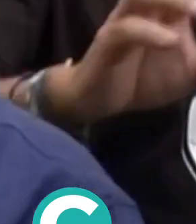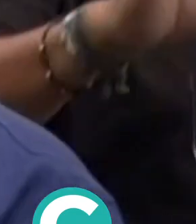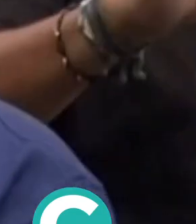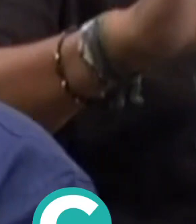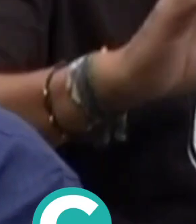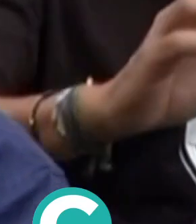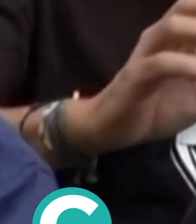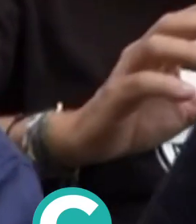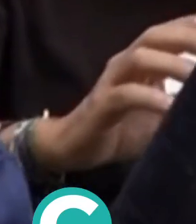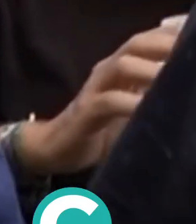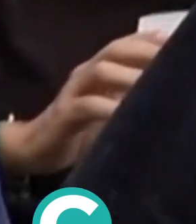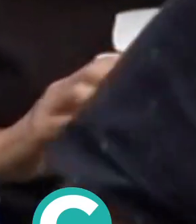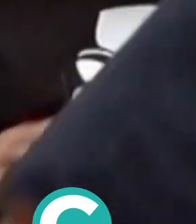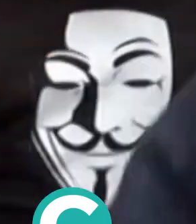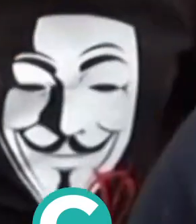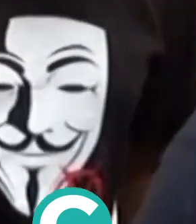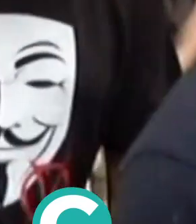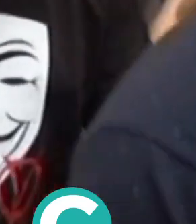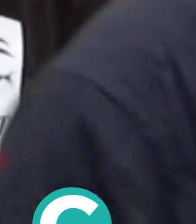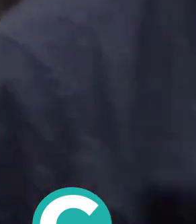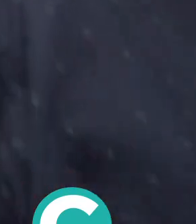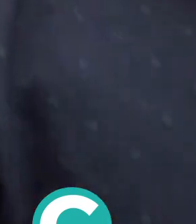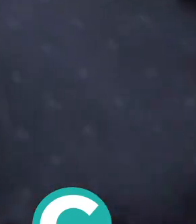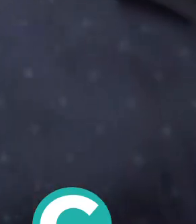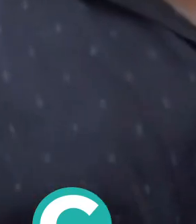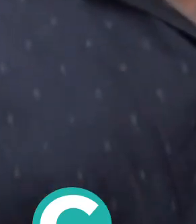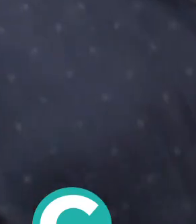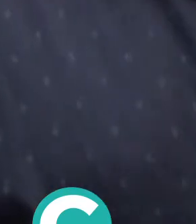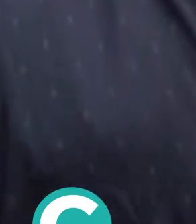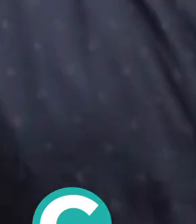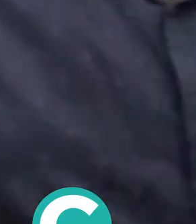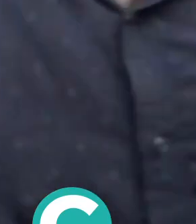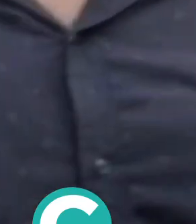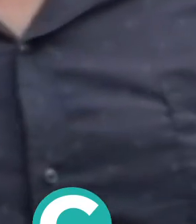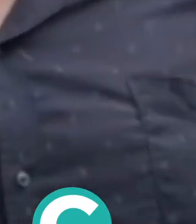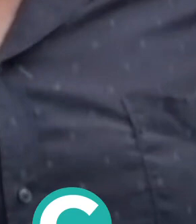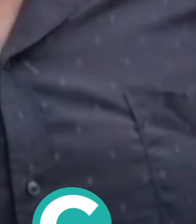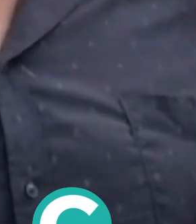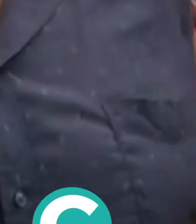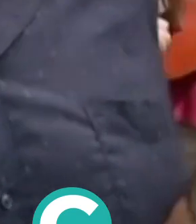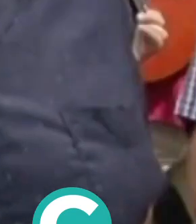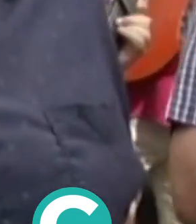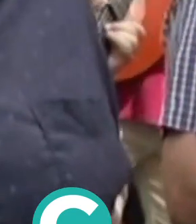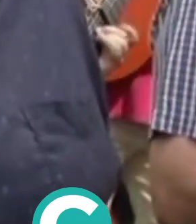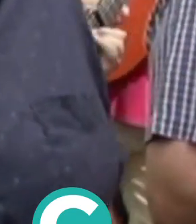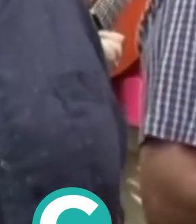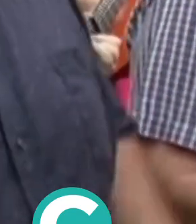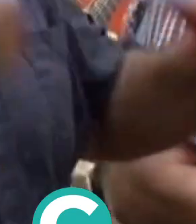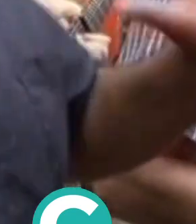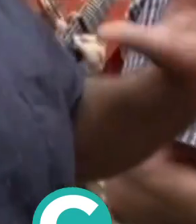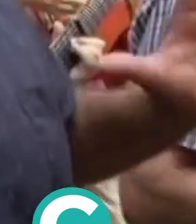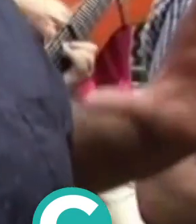nada. Su cuerpo tendió en la acera. Los compañeros rotos de